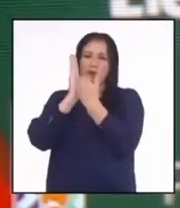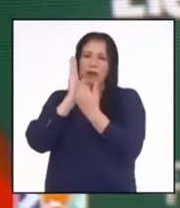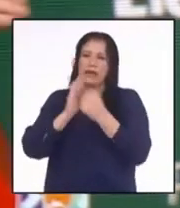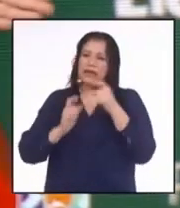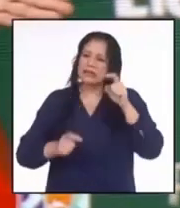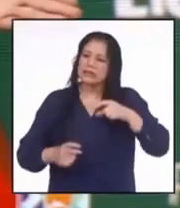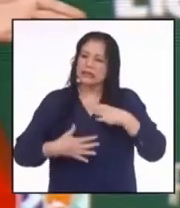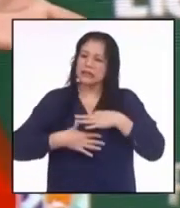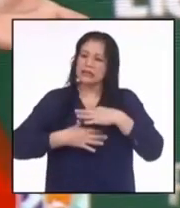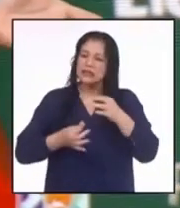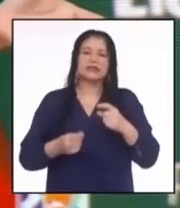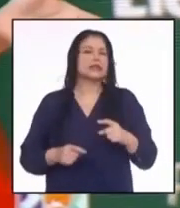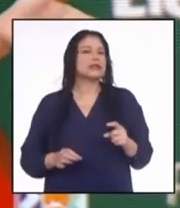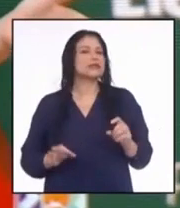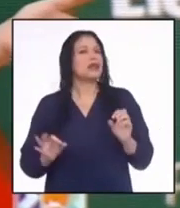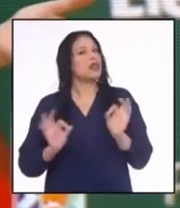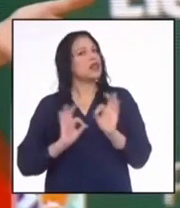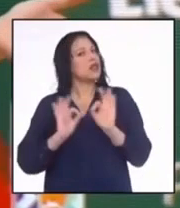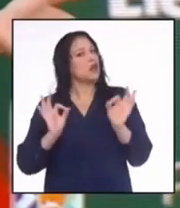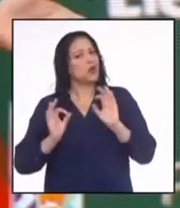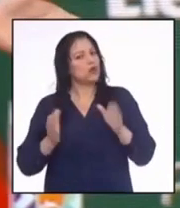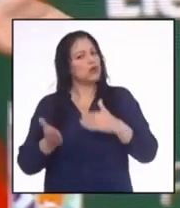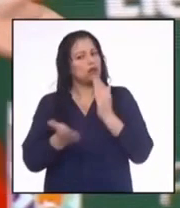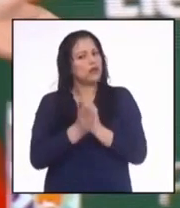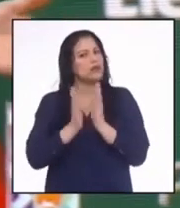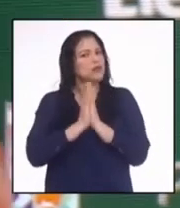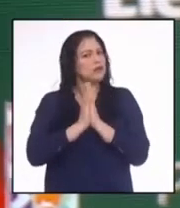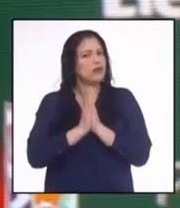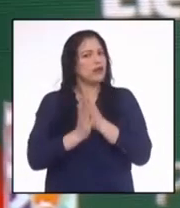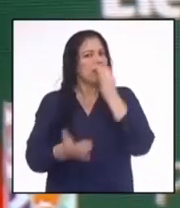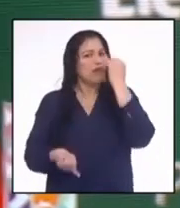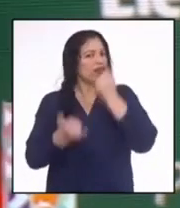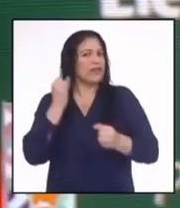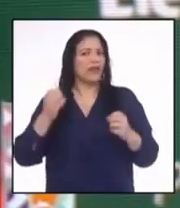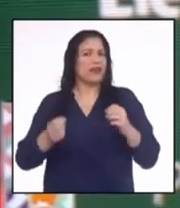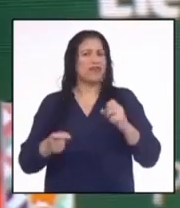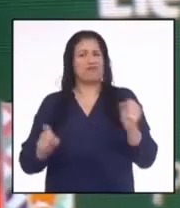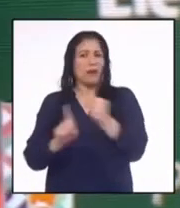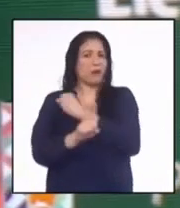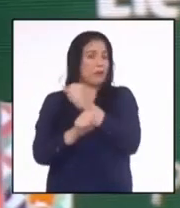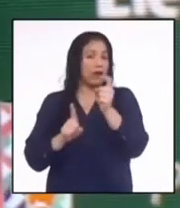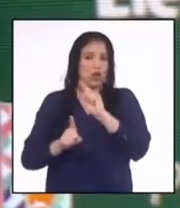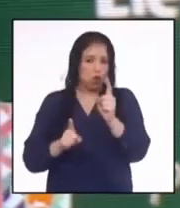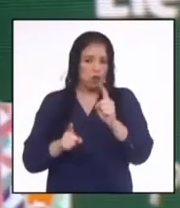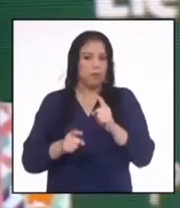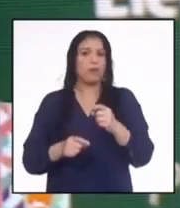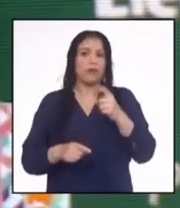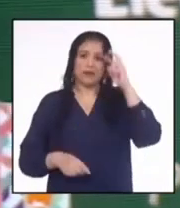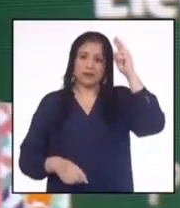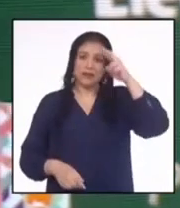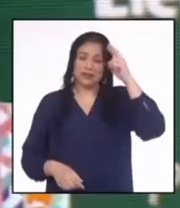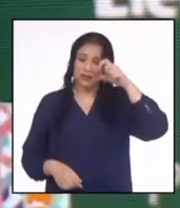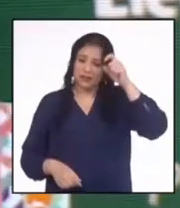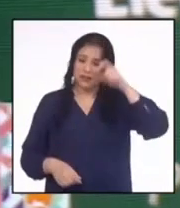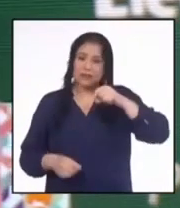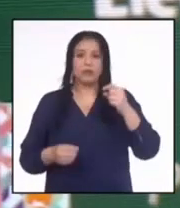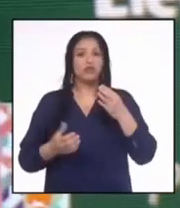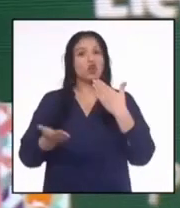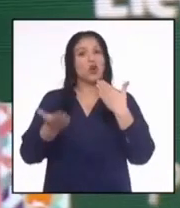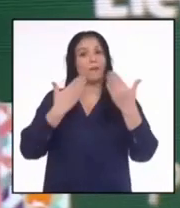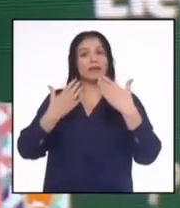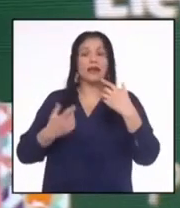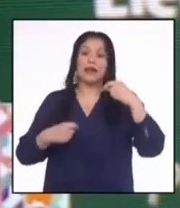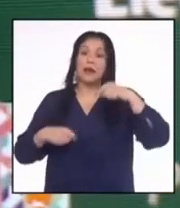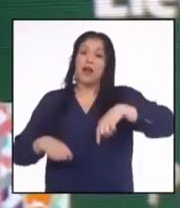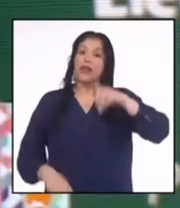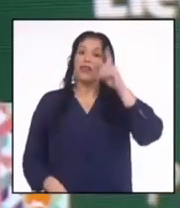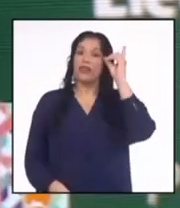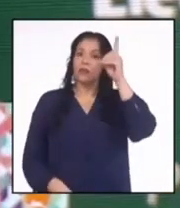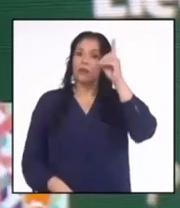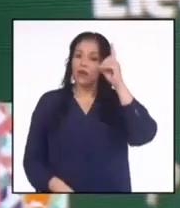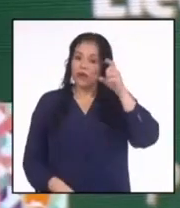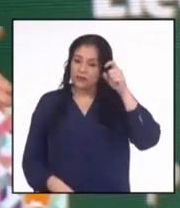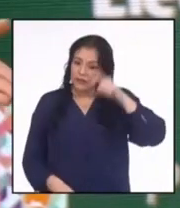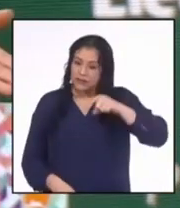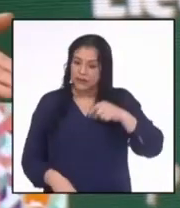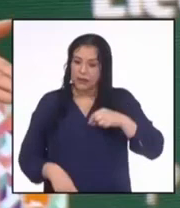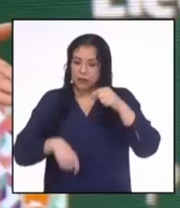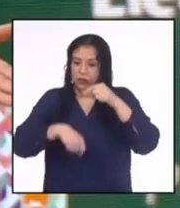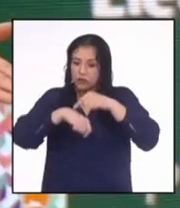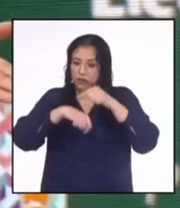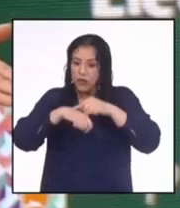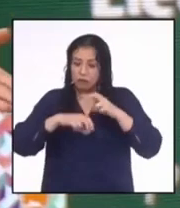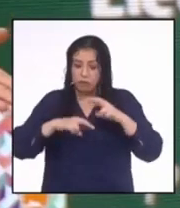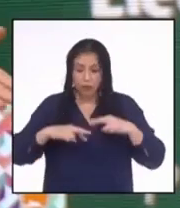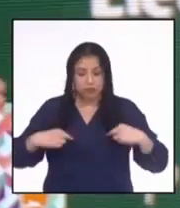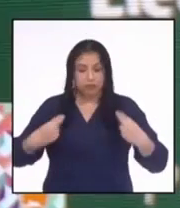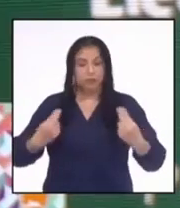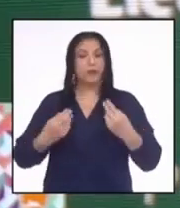interesantes. Ningún conflicto debe llegar a la violencia, definitivamente no. Para eso se dialoga. En una democracia debemos tener estos espacios, pero es que